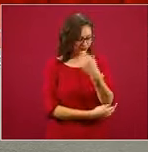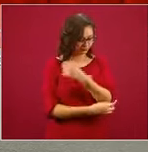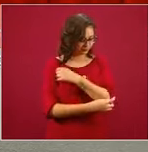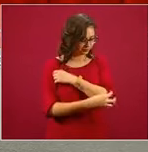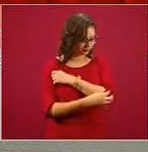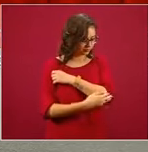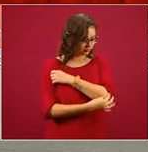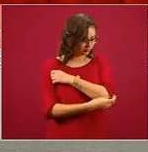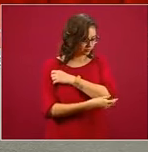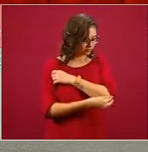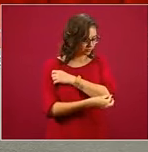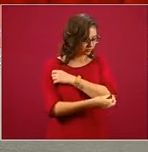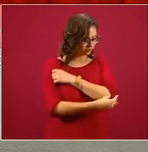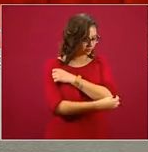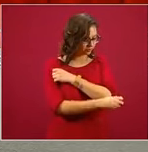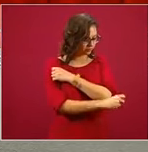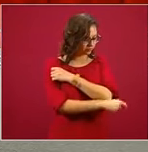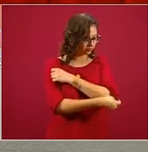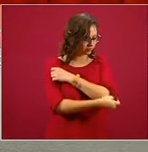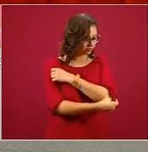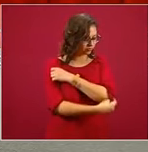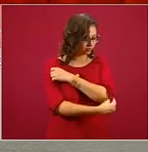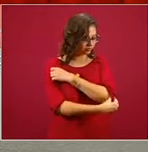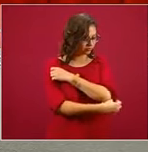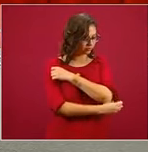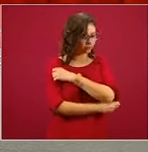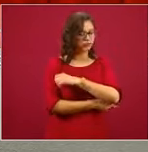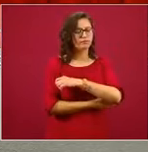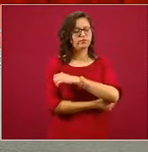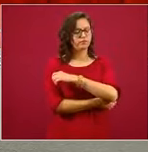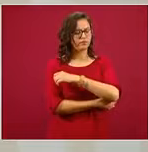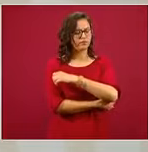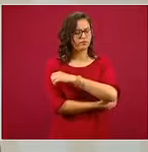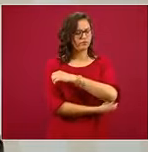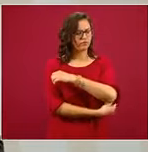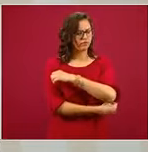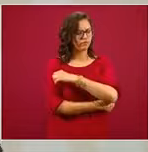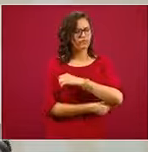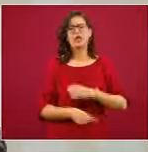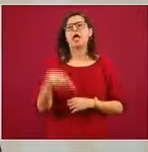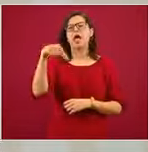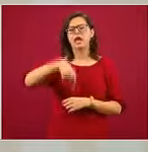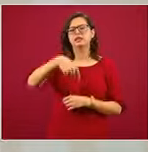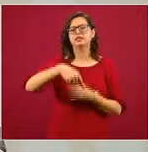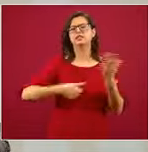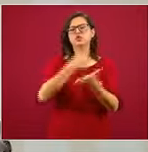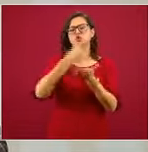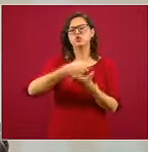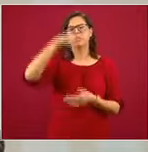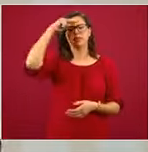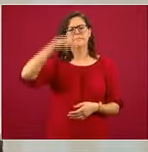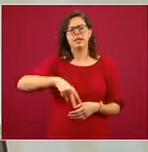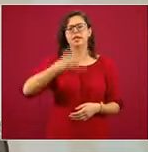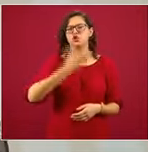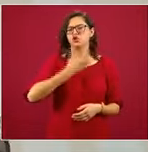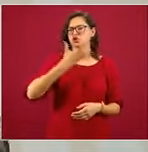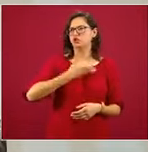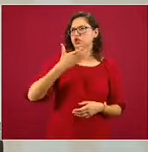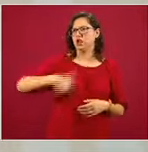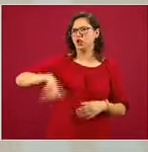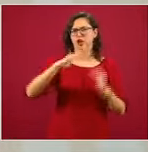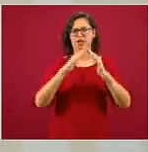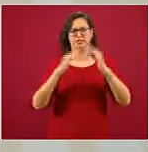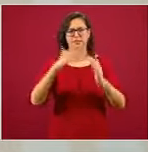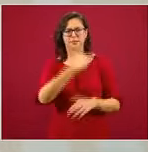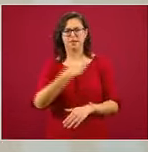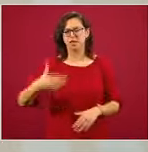Palacio Nacional de México, en la Ciudad de México. Vamos a iniciar la conferencia de prensa diaria sobre COVID-19, la pandemia causada